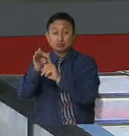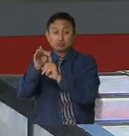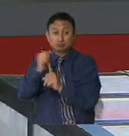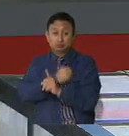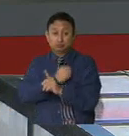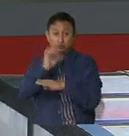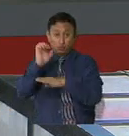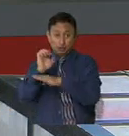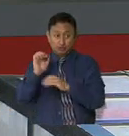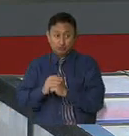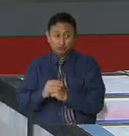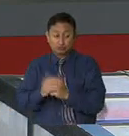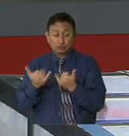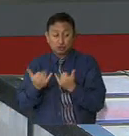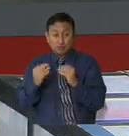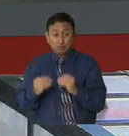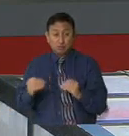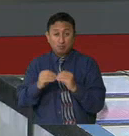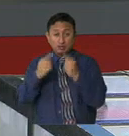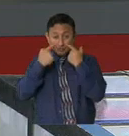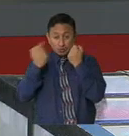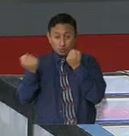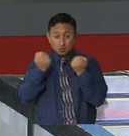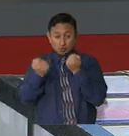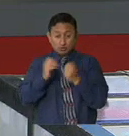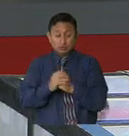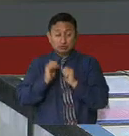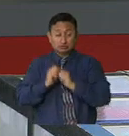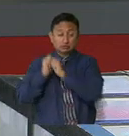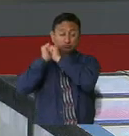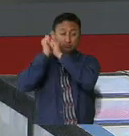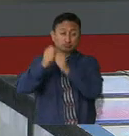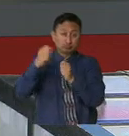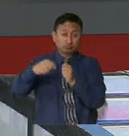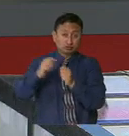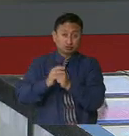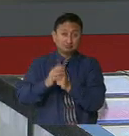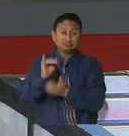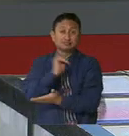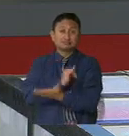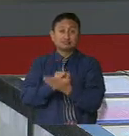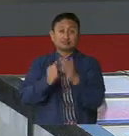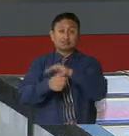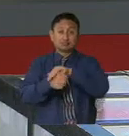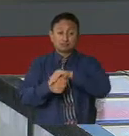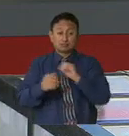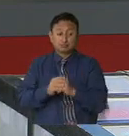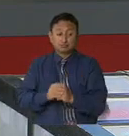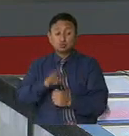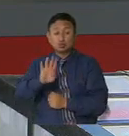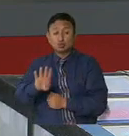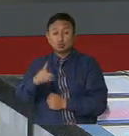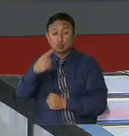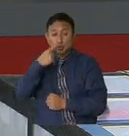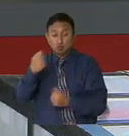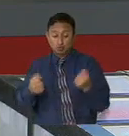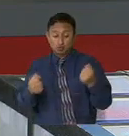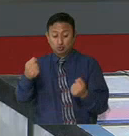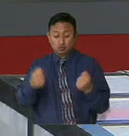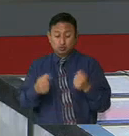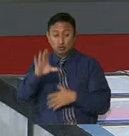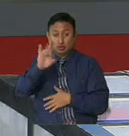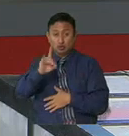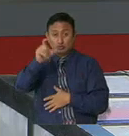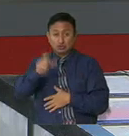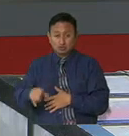intensifican los controles de la pesca ilegal en las Islas Galápagos. 4 pilotos y 8 técnicos aeronáuticos monitorean los buques. La